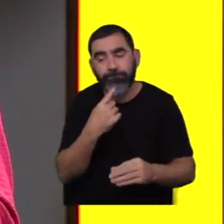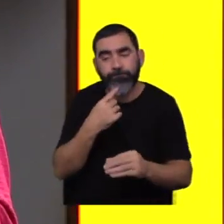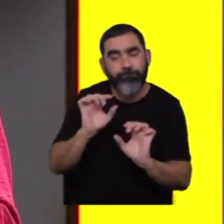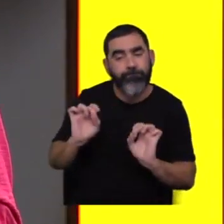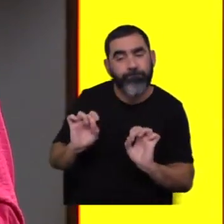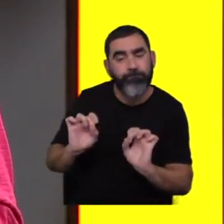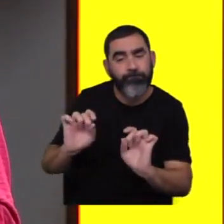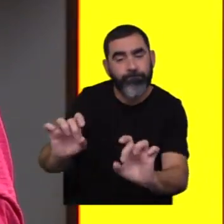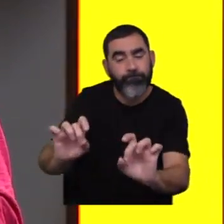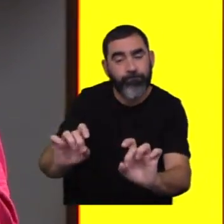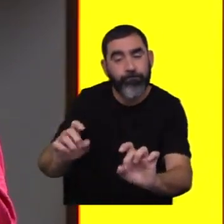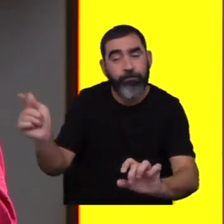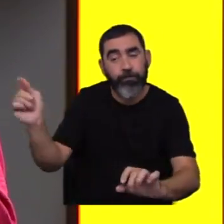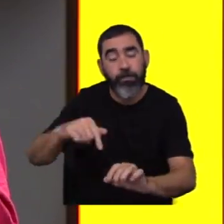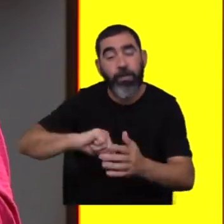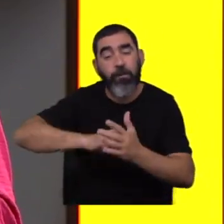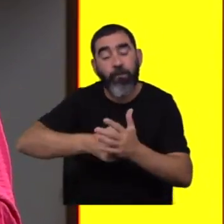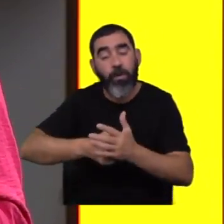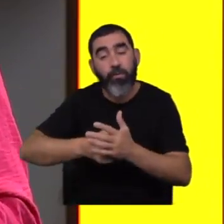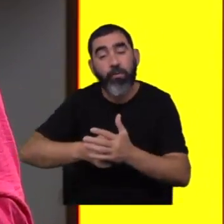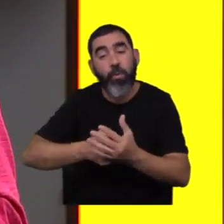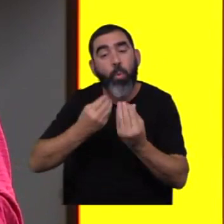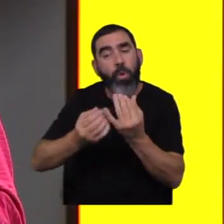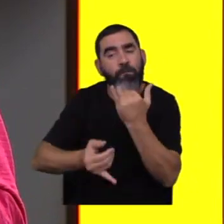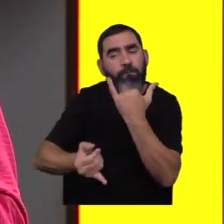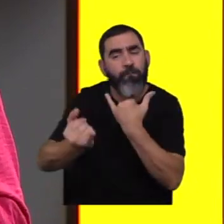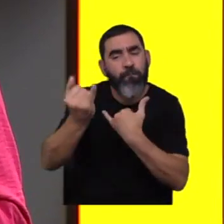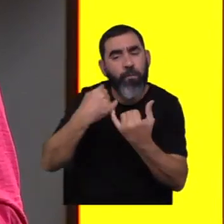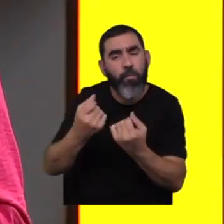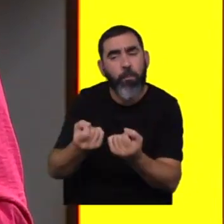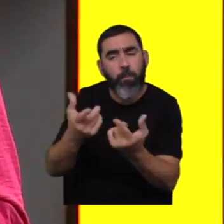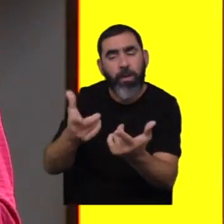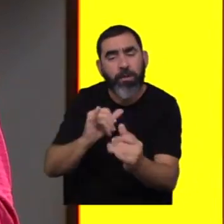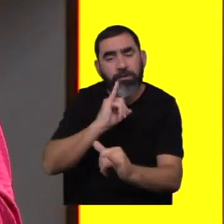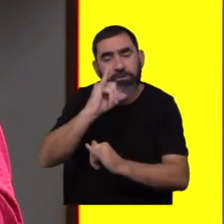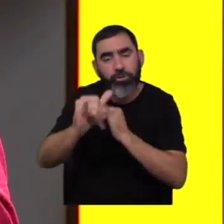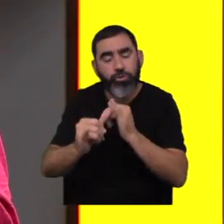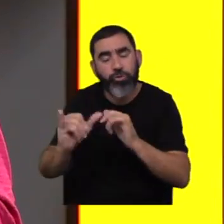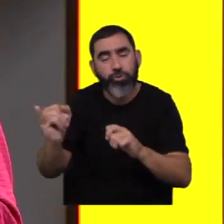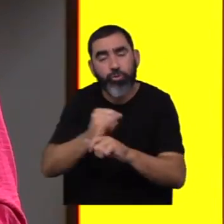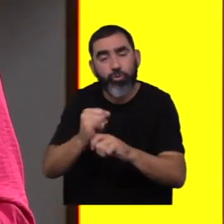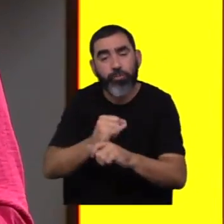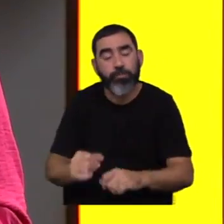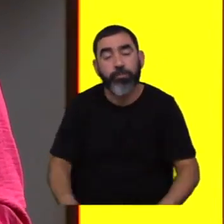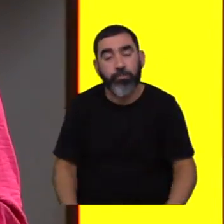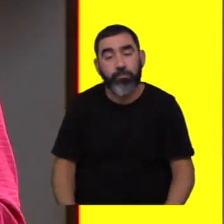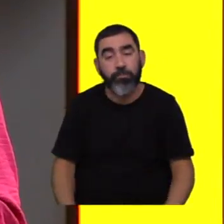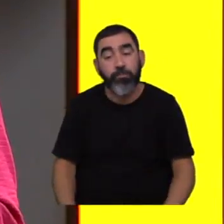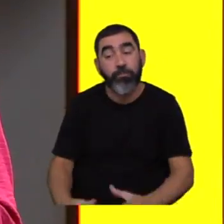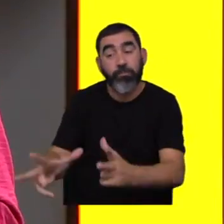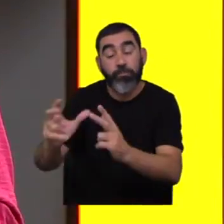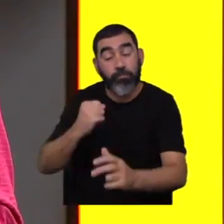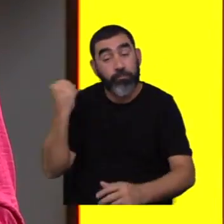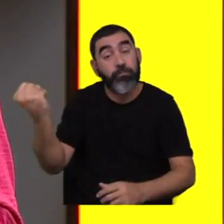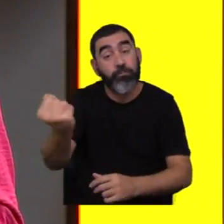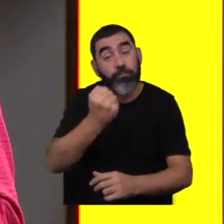contaminadas que provienen del banco de prótesis y qué tipo de información le devuelve el instituto al banco de prótesis. Paola nos decía de la importancia